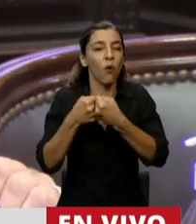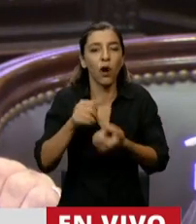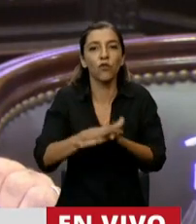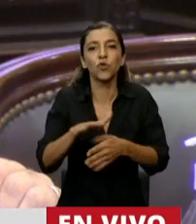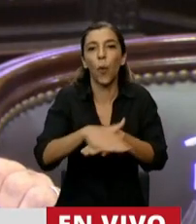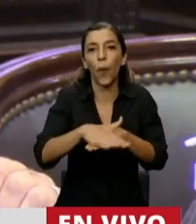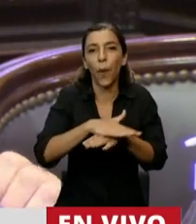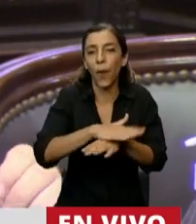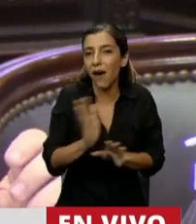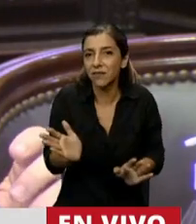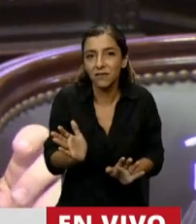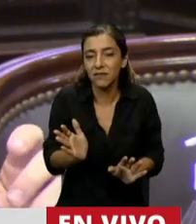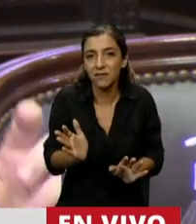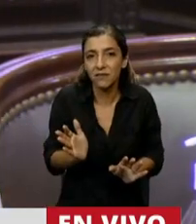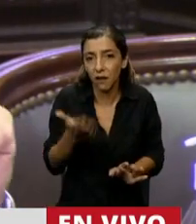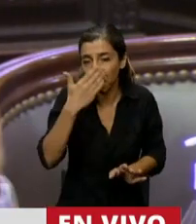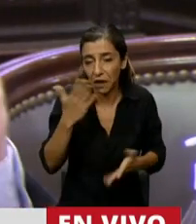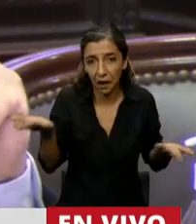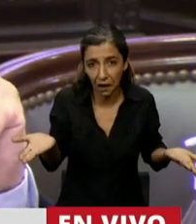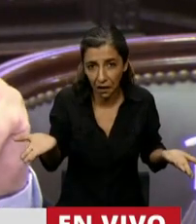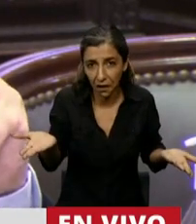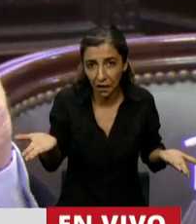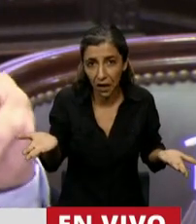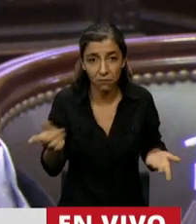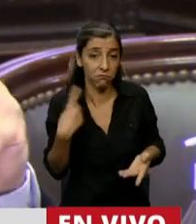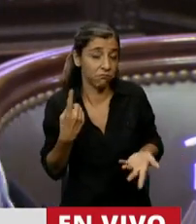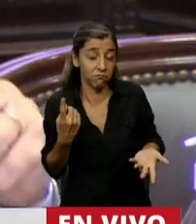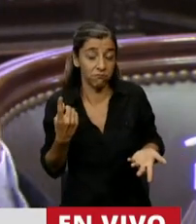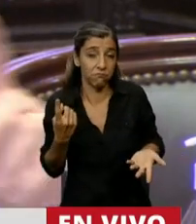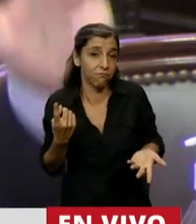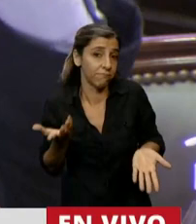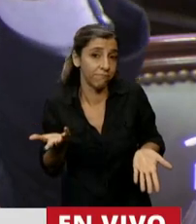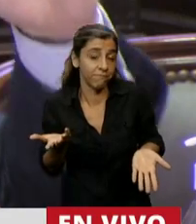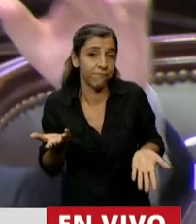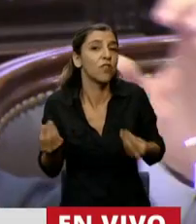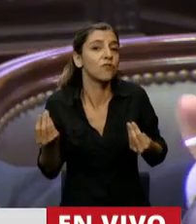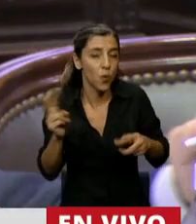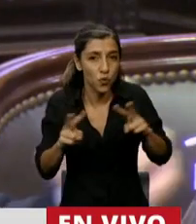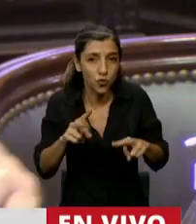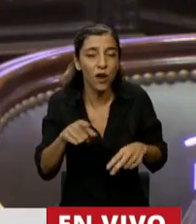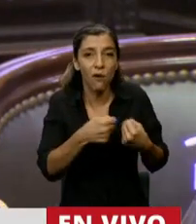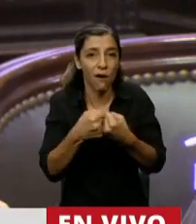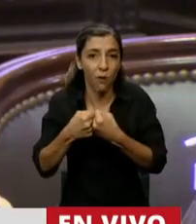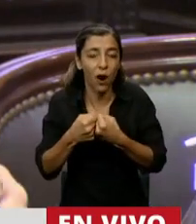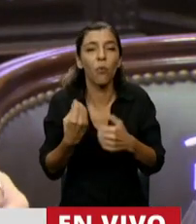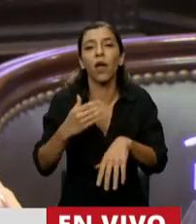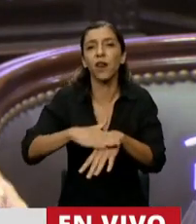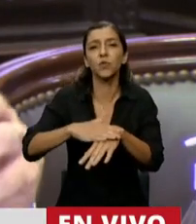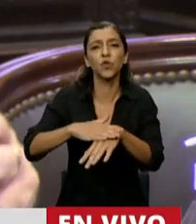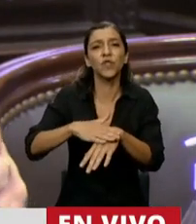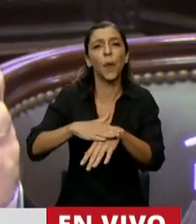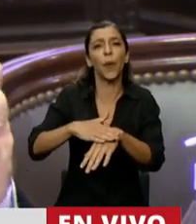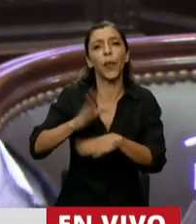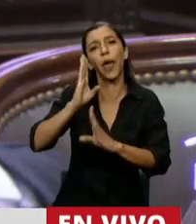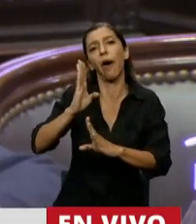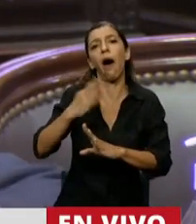hizo. Entonces, y no es la responsabilidad solamente de quien esté gobernando y de quien esté